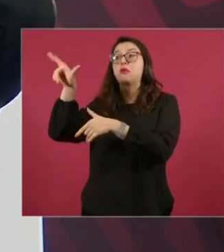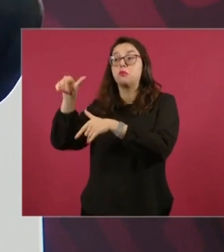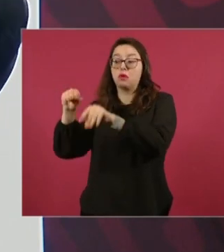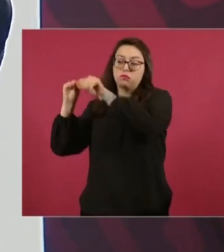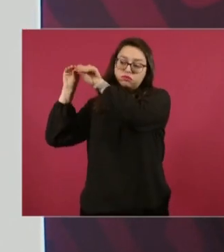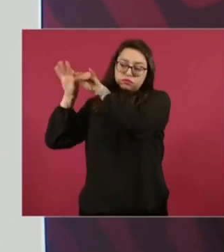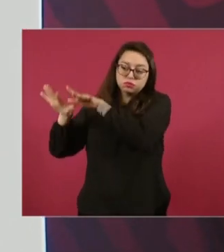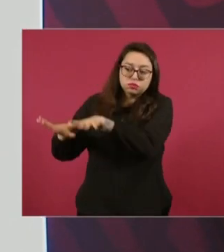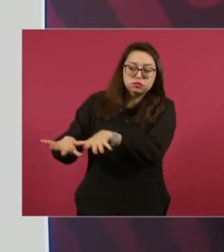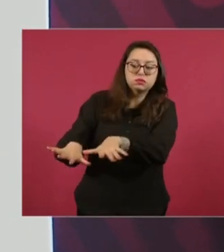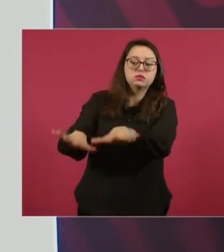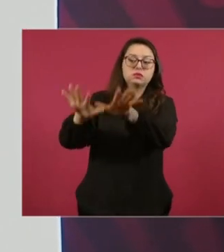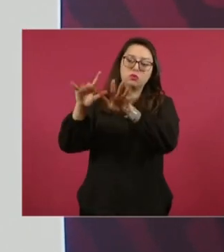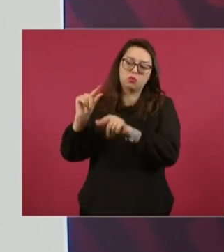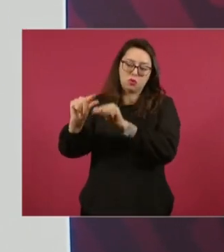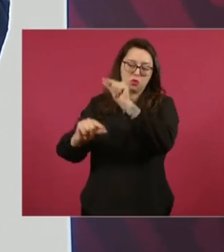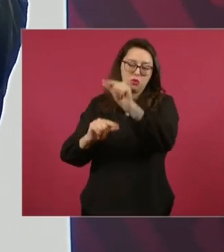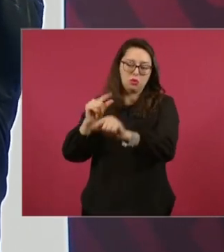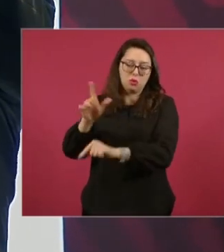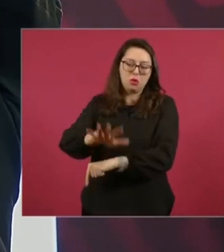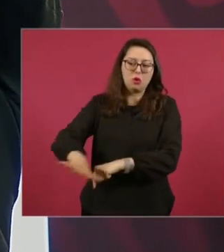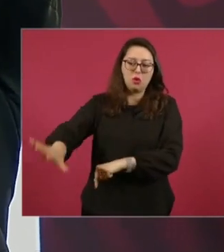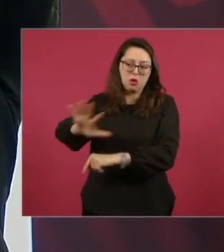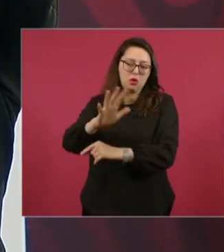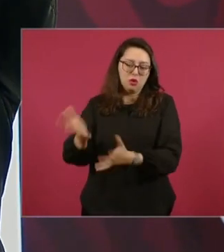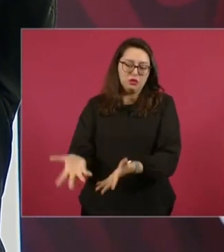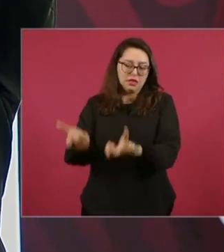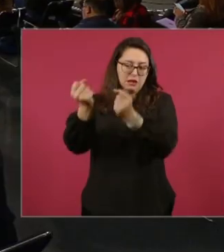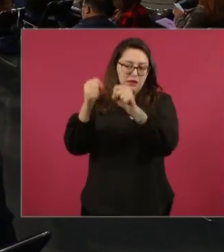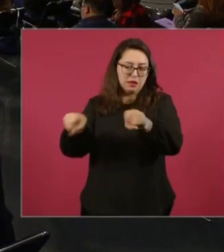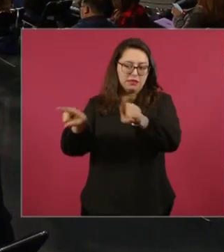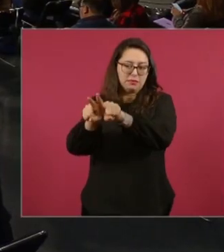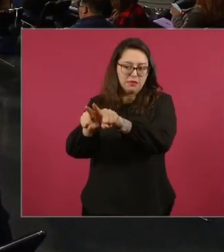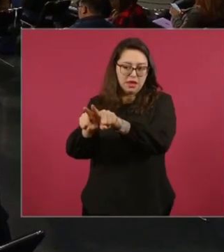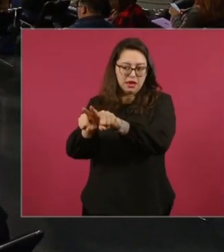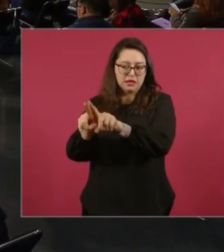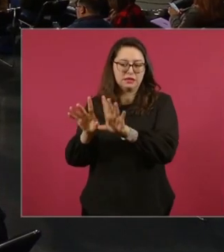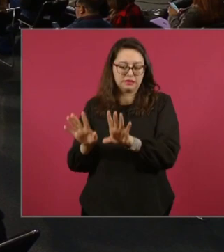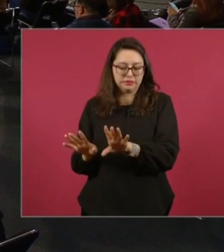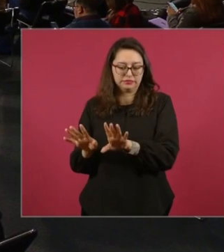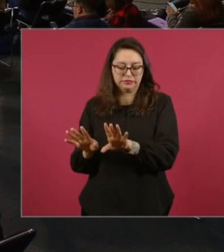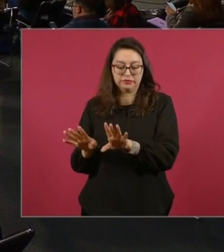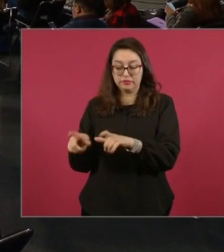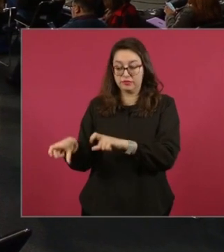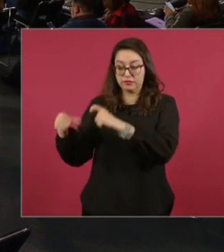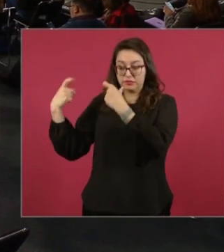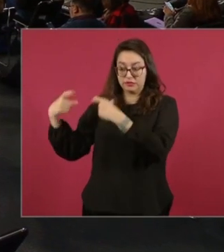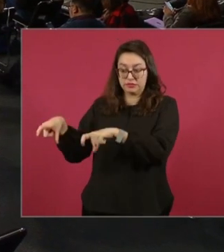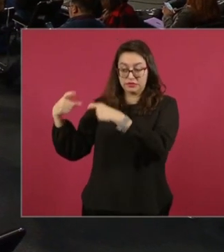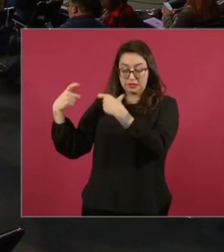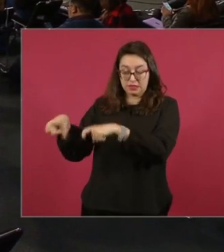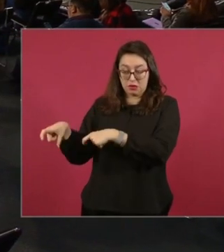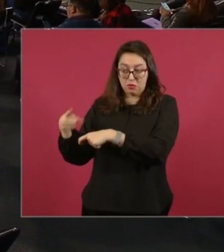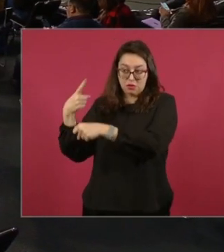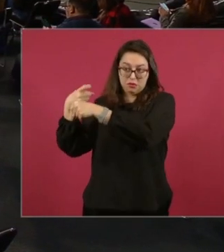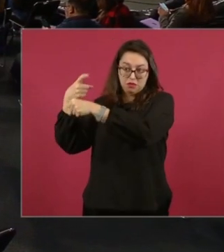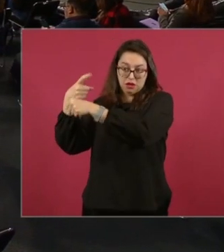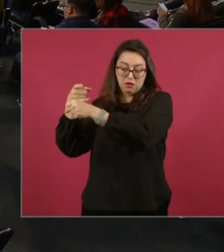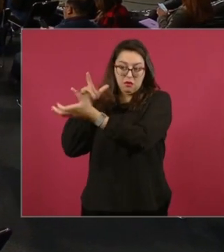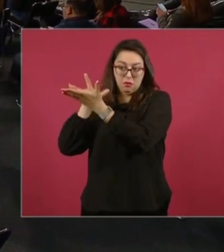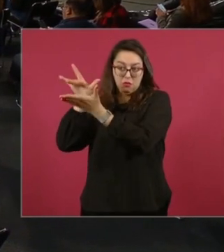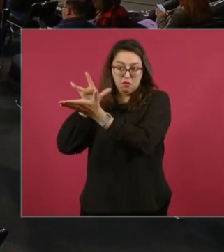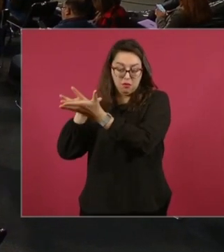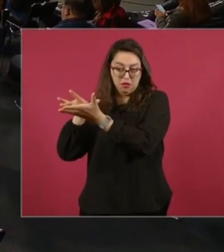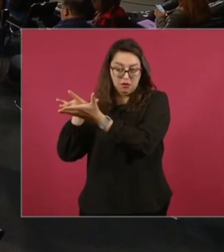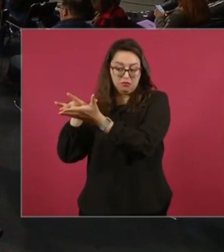ese fue el razonamiento, es que si rescatamos a los de arriba van a jalar a